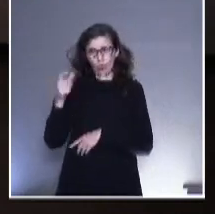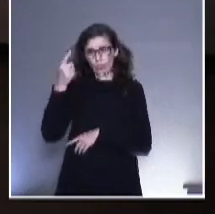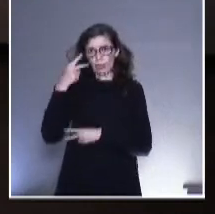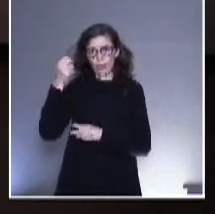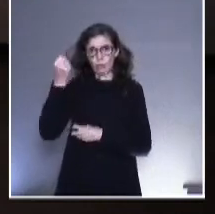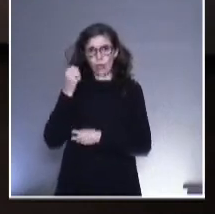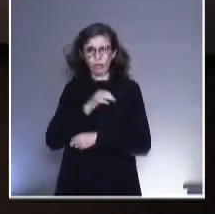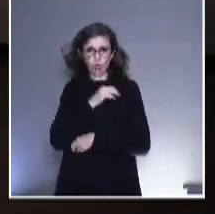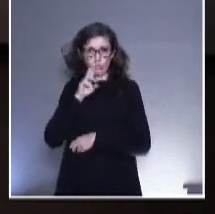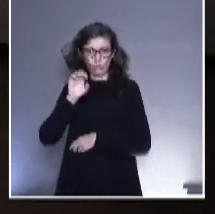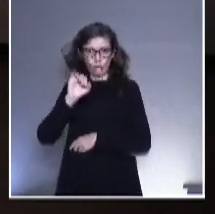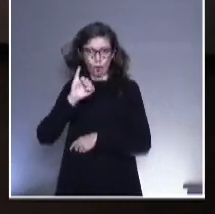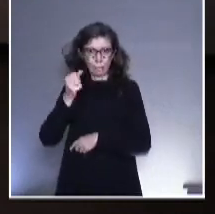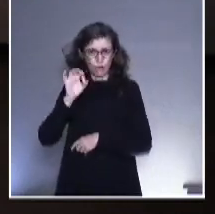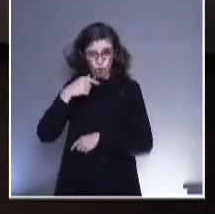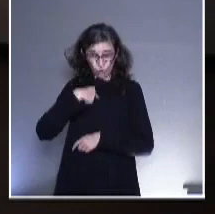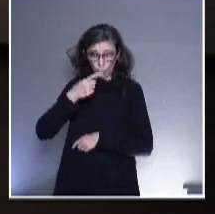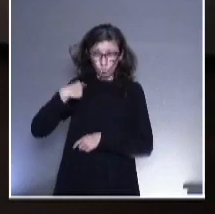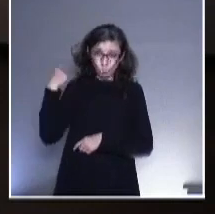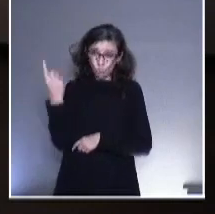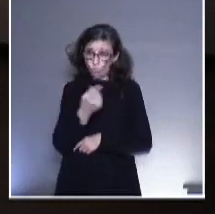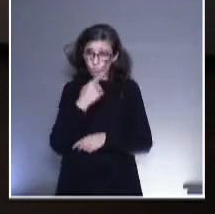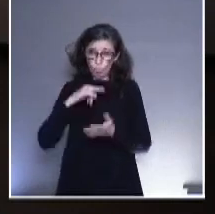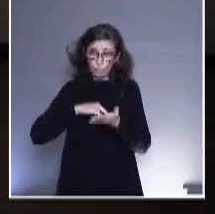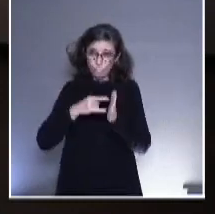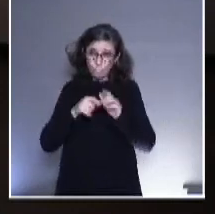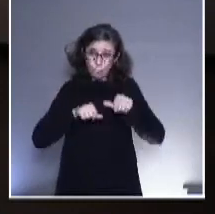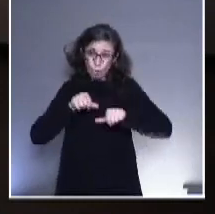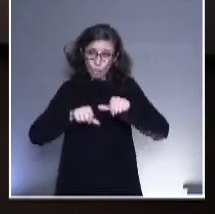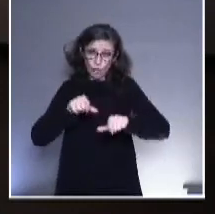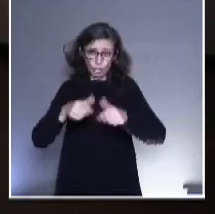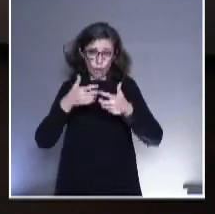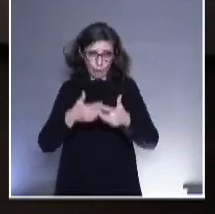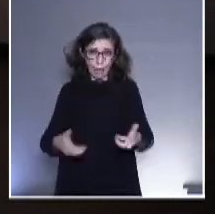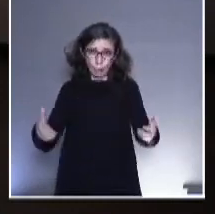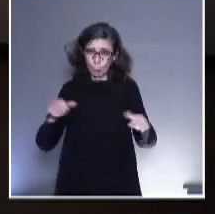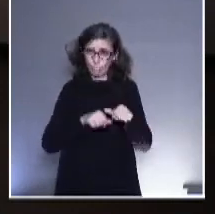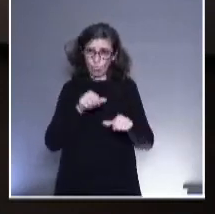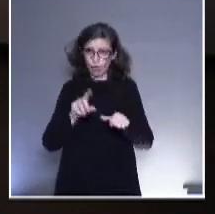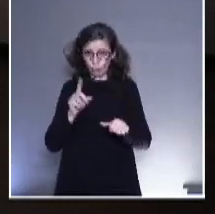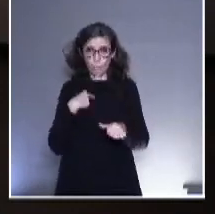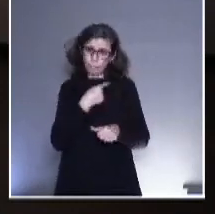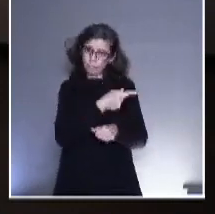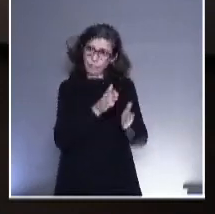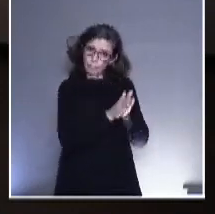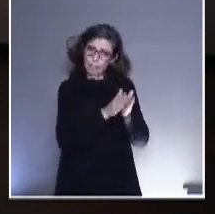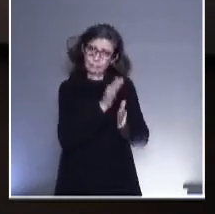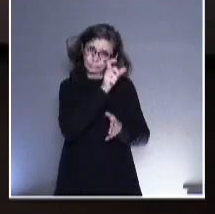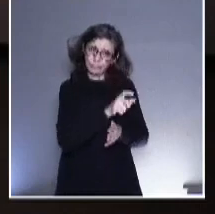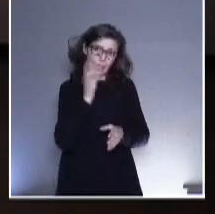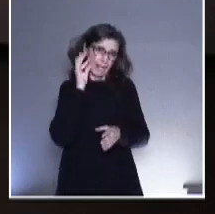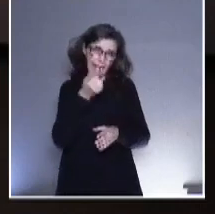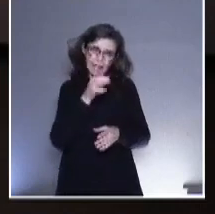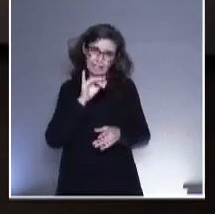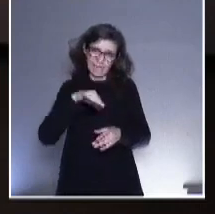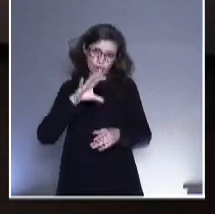yo quien ha pilotado para nada todo el proceso de clarificación largo y complejo, sino que ha sido mi colega María Ángeles García Asensio. No